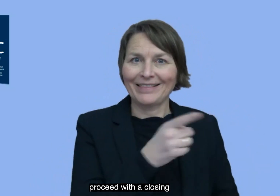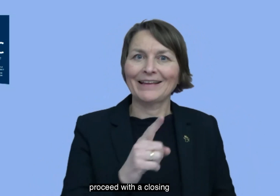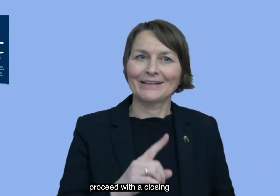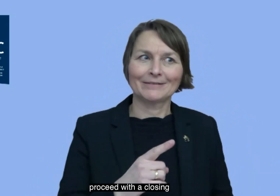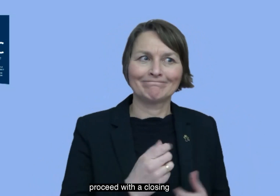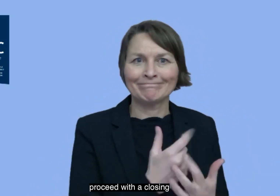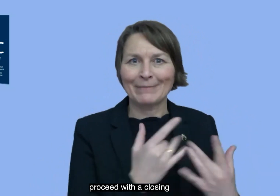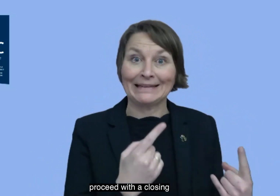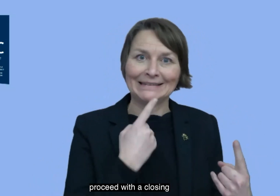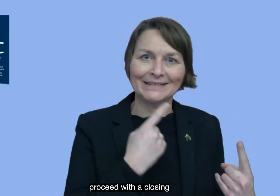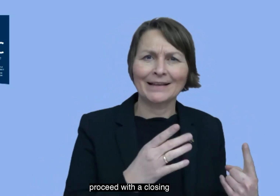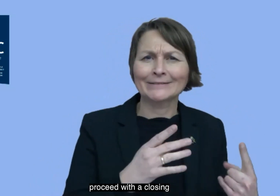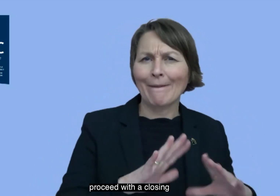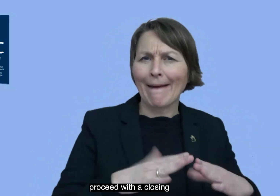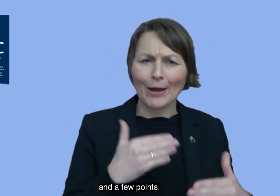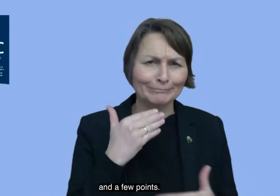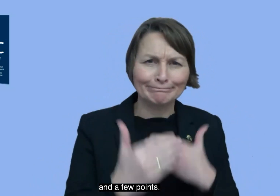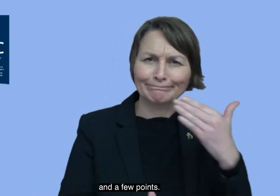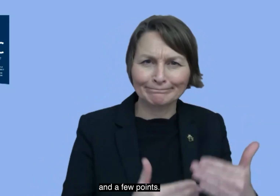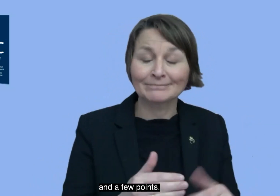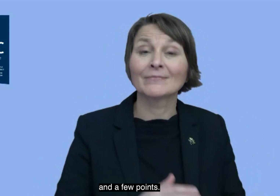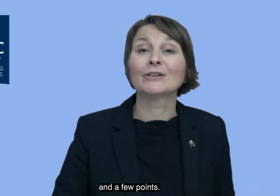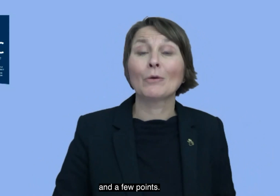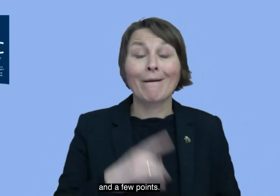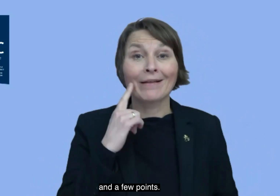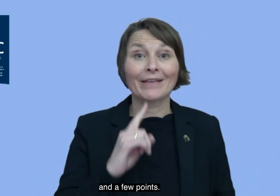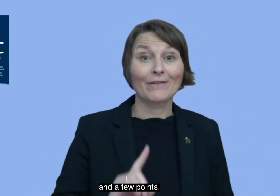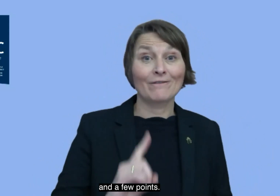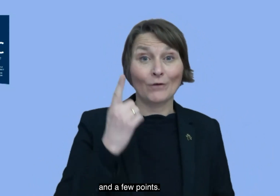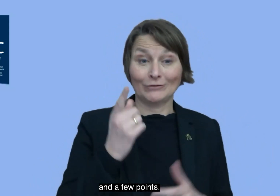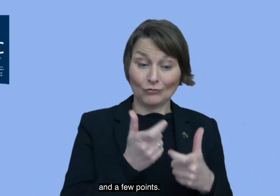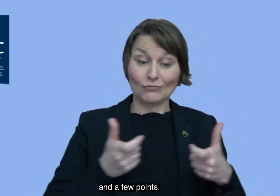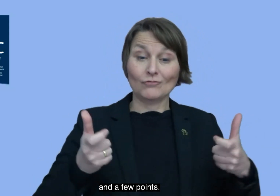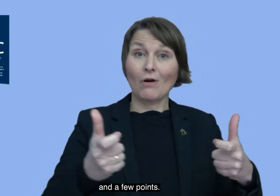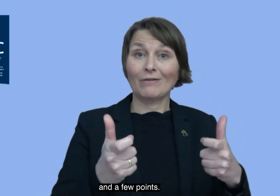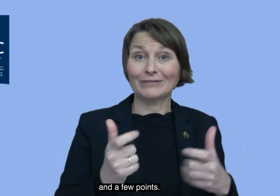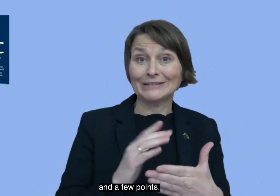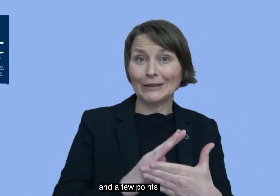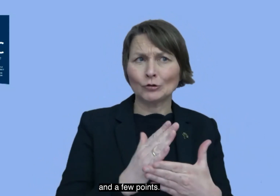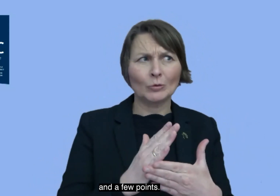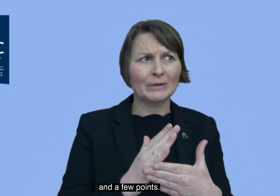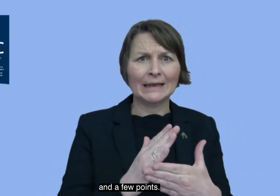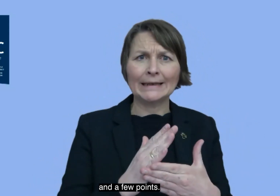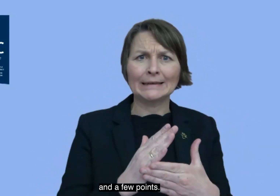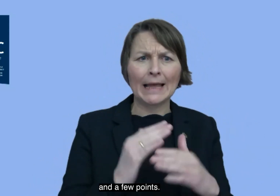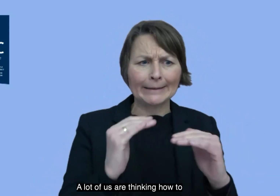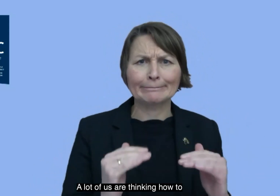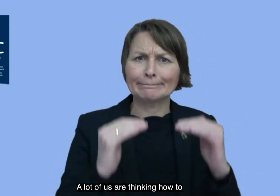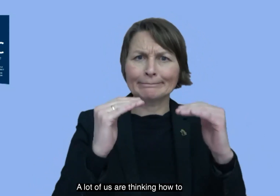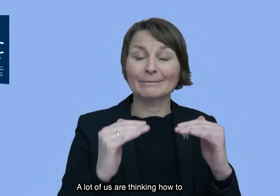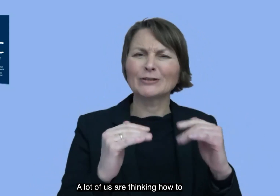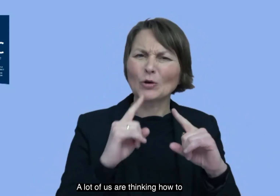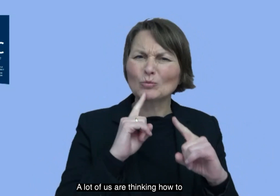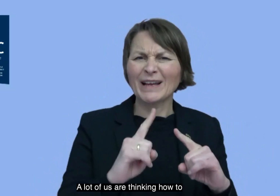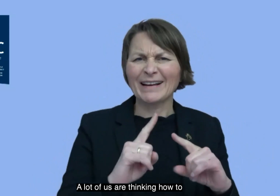vamos a ir cerrando y vamos a compartir con ustedes un par de observaciones. Tal